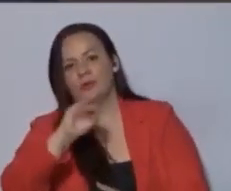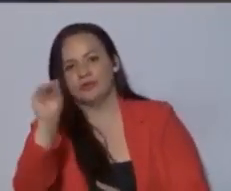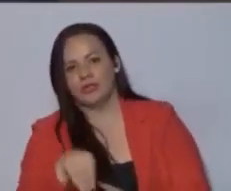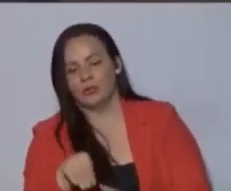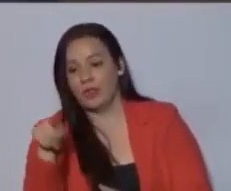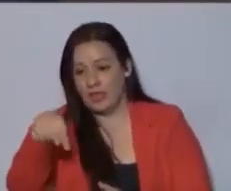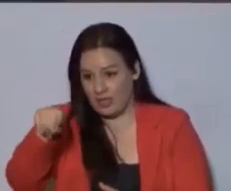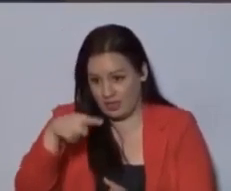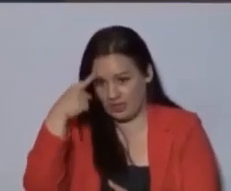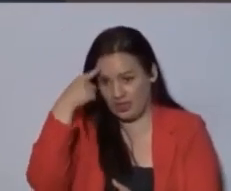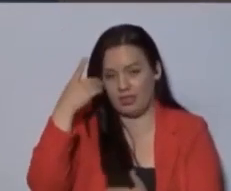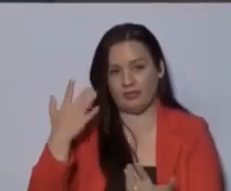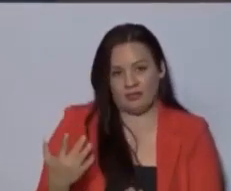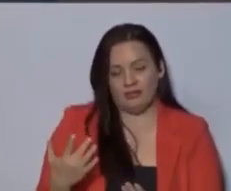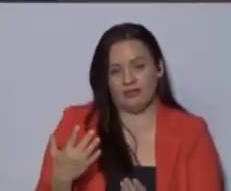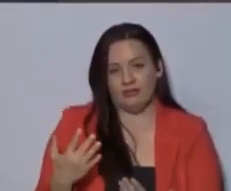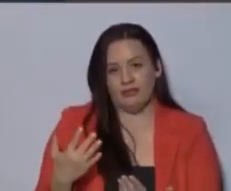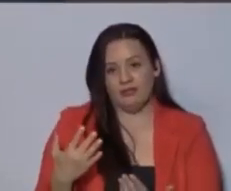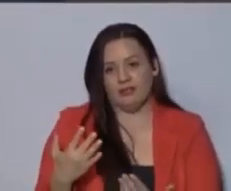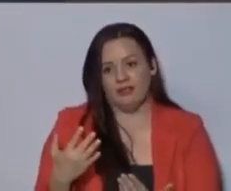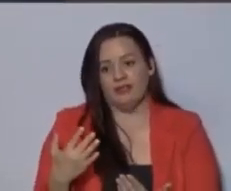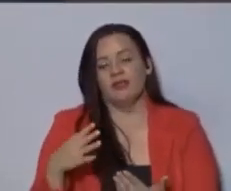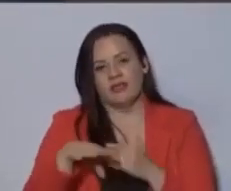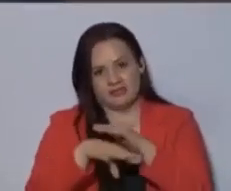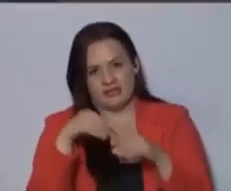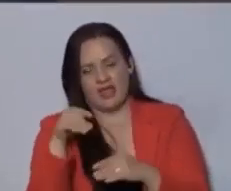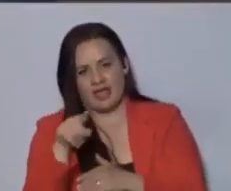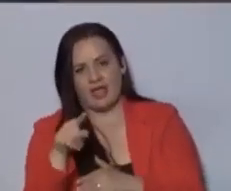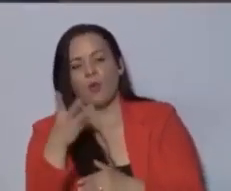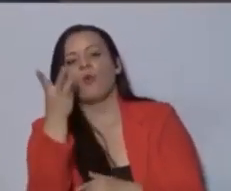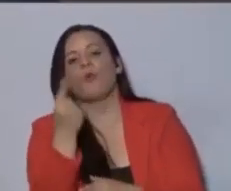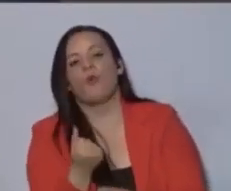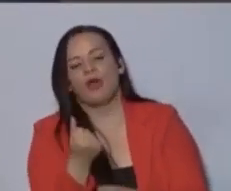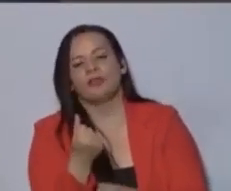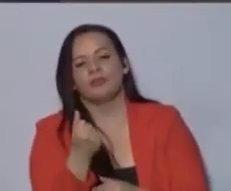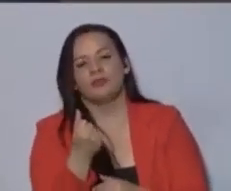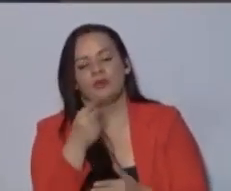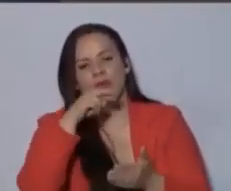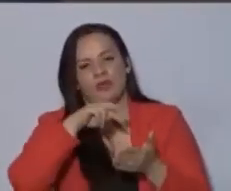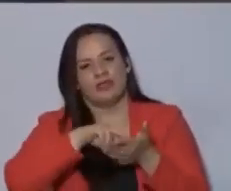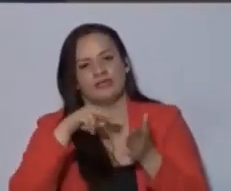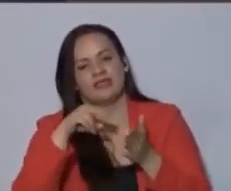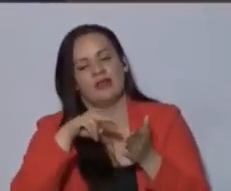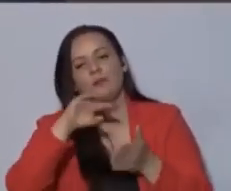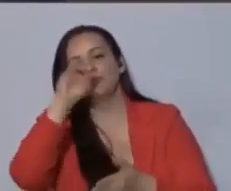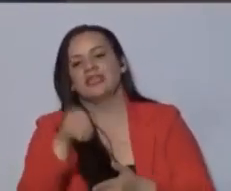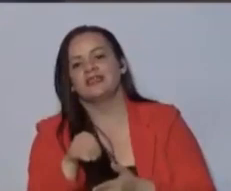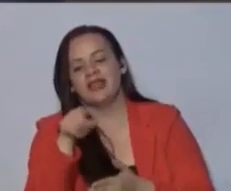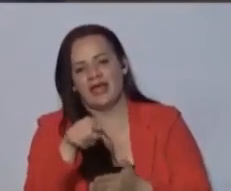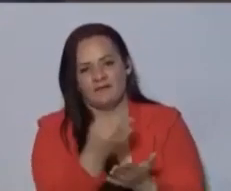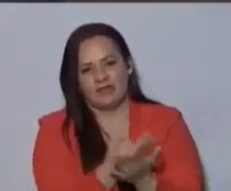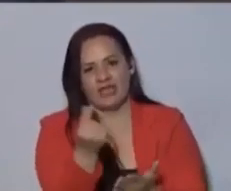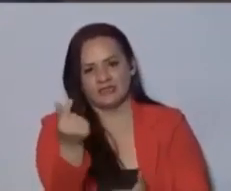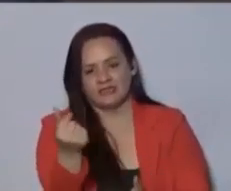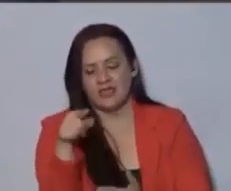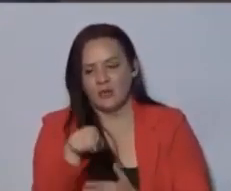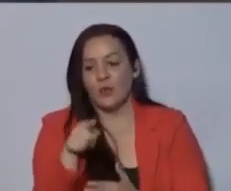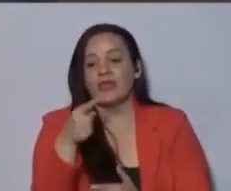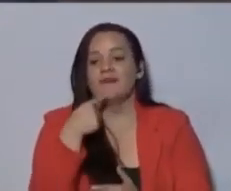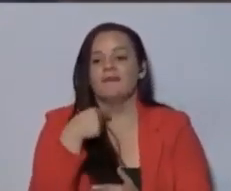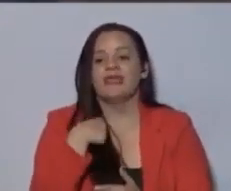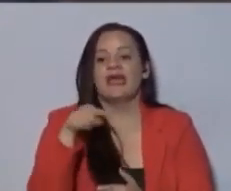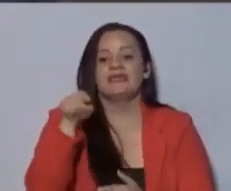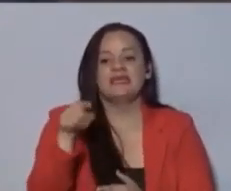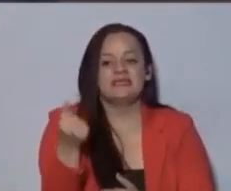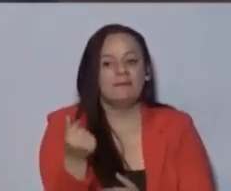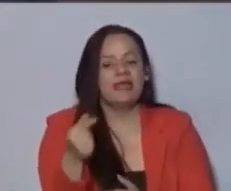que saquen la carga financiera de eso. Y que me digan si esa plata se necesita hoy o no